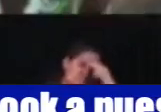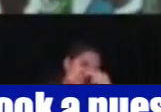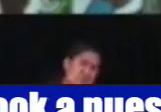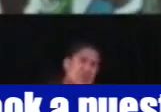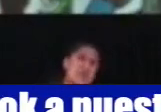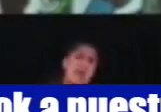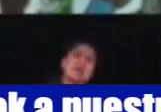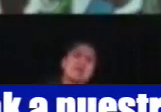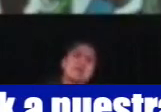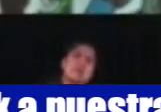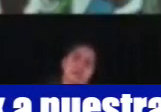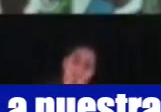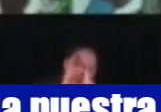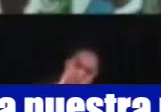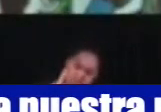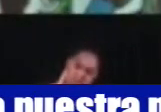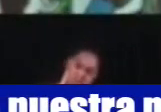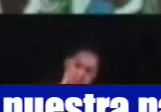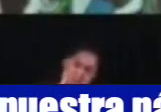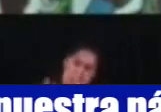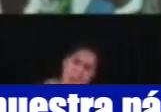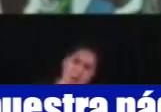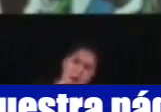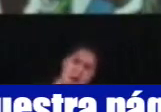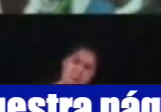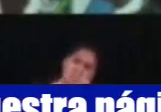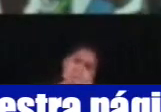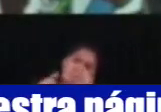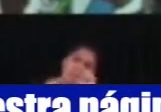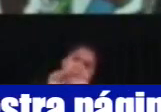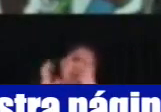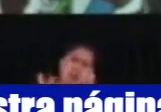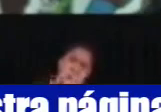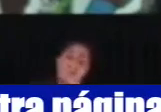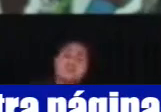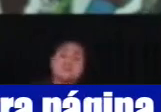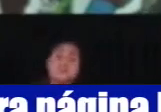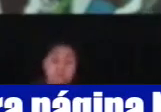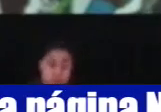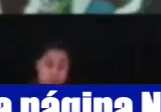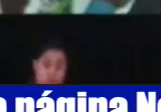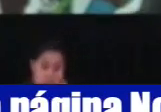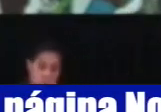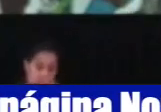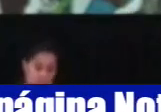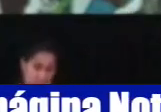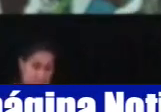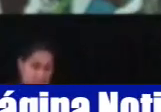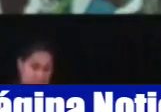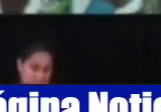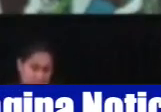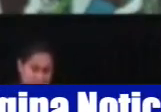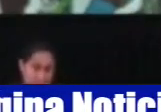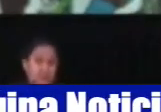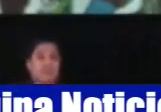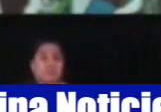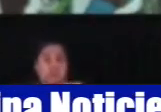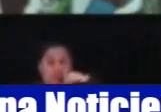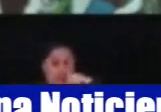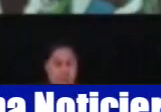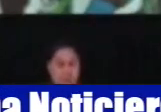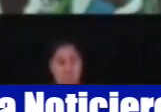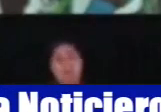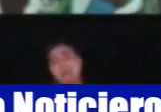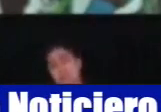mundo. Y acudo a esta invitación como simpatizante de las iniciativas